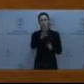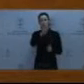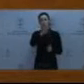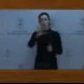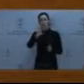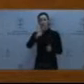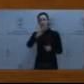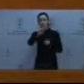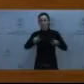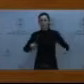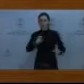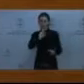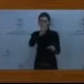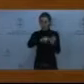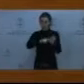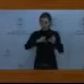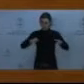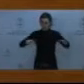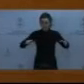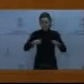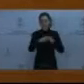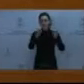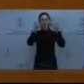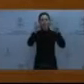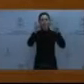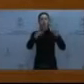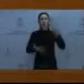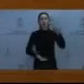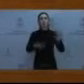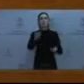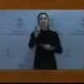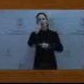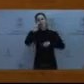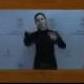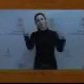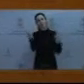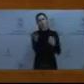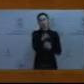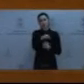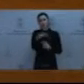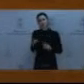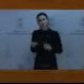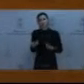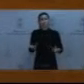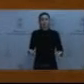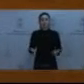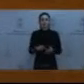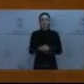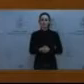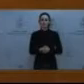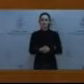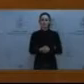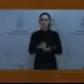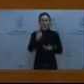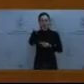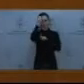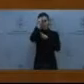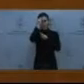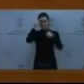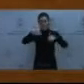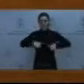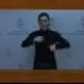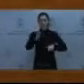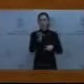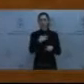2.450 profesores de la enseñanza concertada y los profesores de la enseñanza pública. Supongo que aquí usted no será capaz